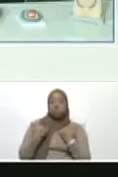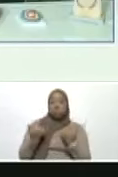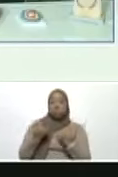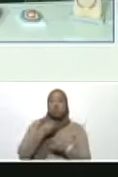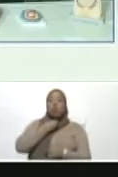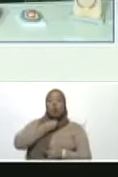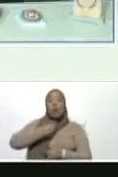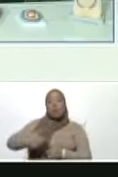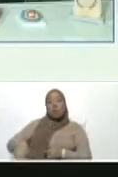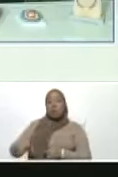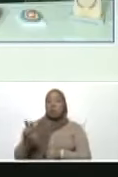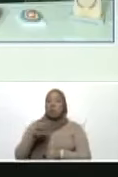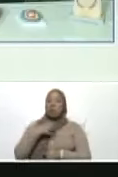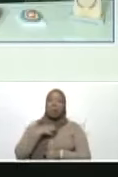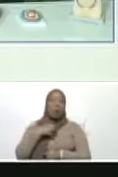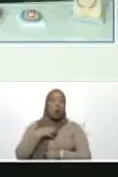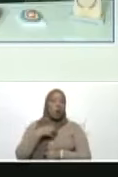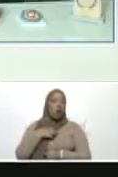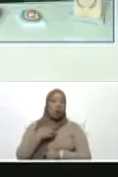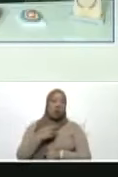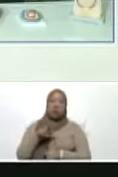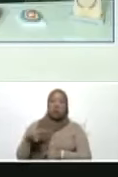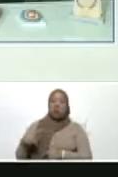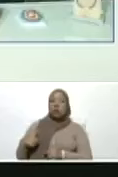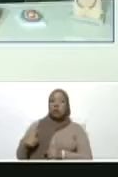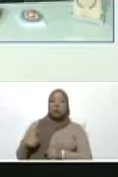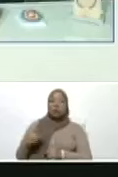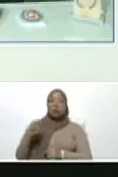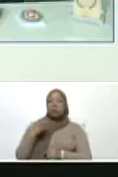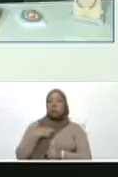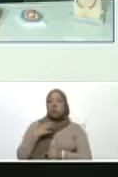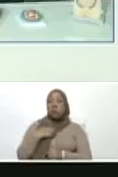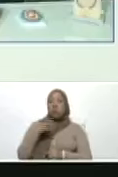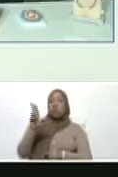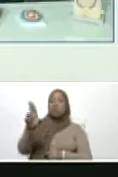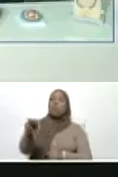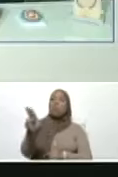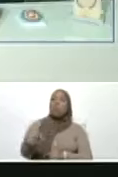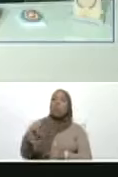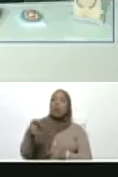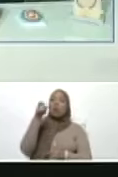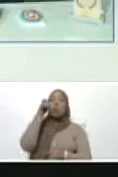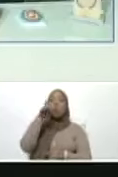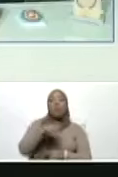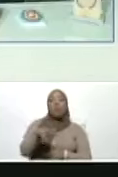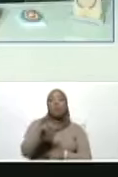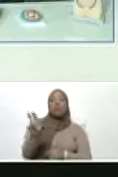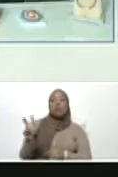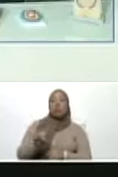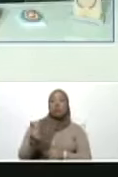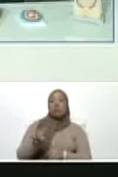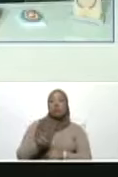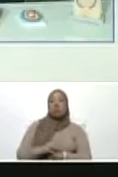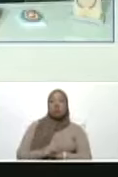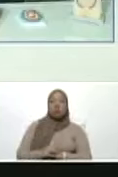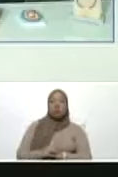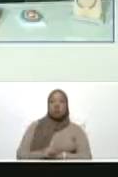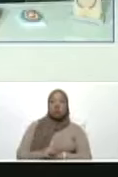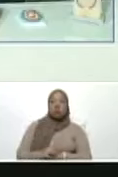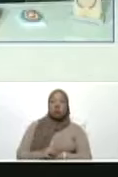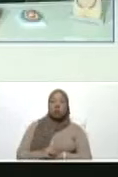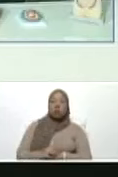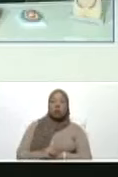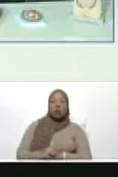fracasaron. No pudieron con nosotros, ni podrán jamás con el pueblo de Venezuela. Y las